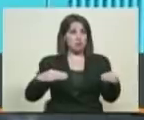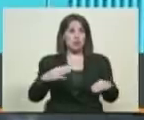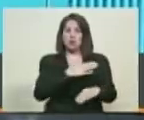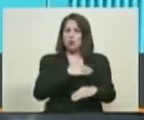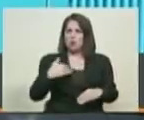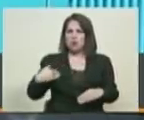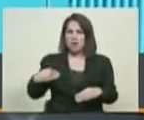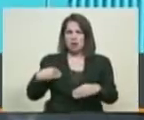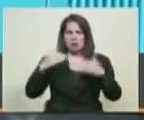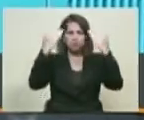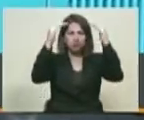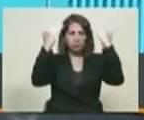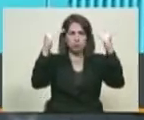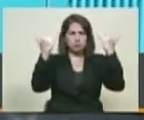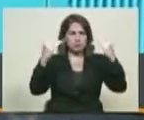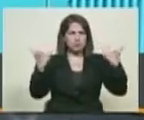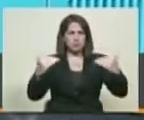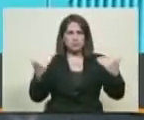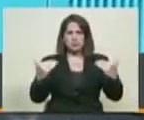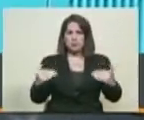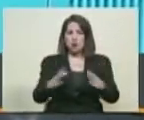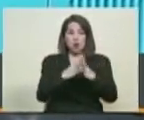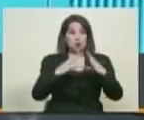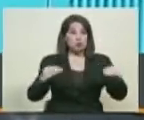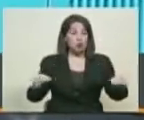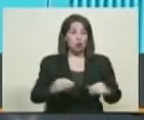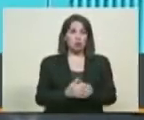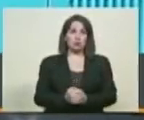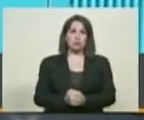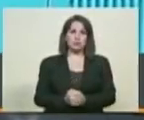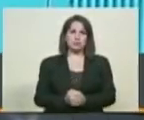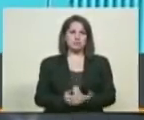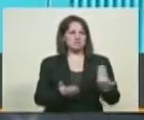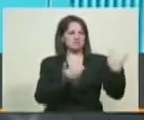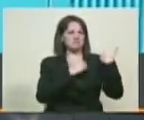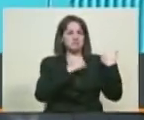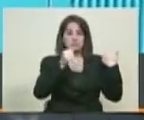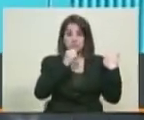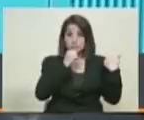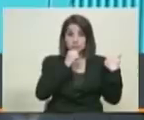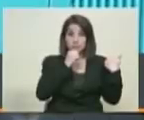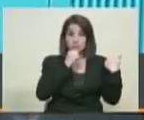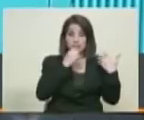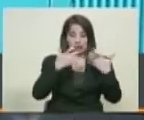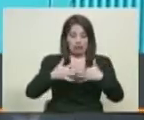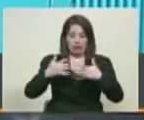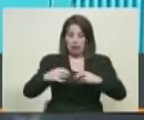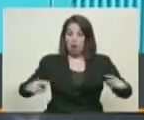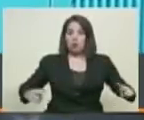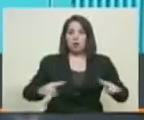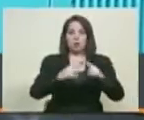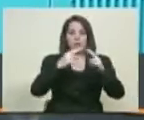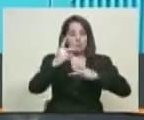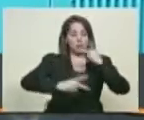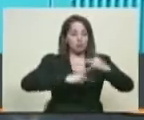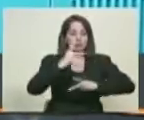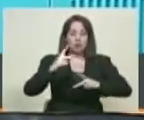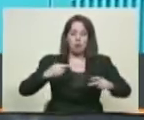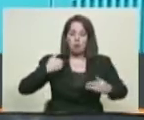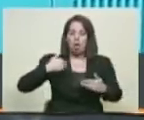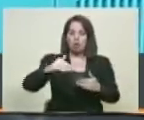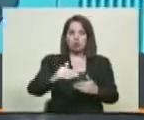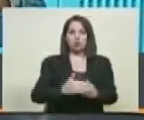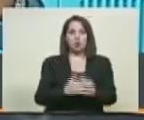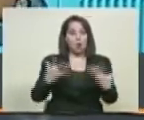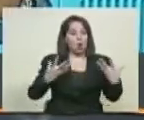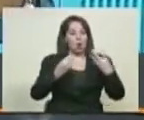el mapa claro de todas las industrias de partes y autopartes. Y yo quiero que hagamos un gran encuentro productivo pronto,